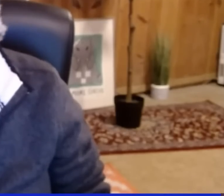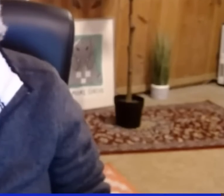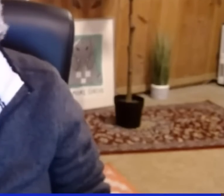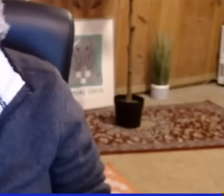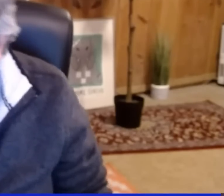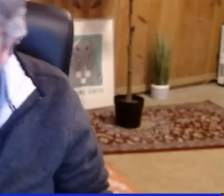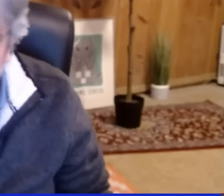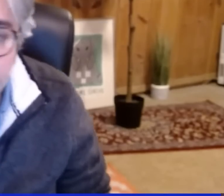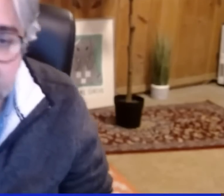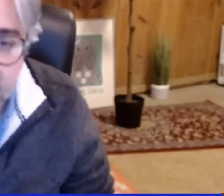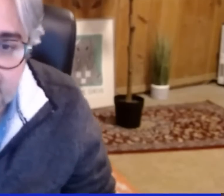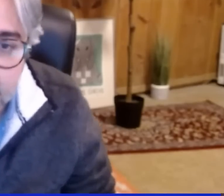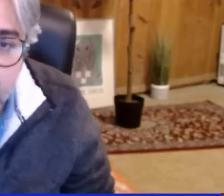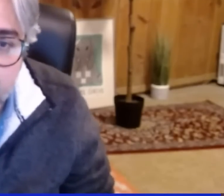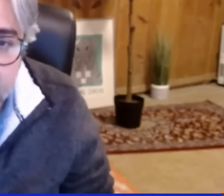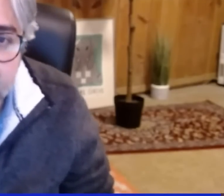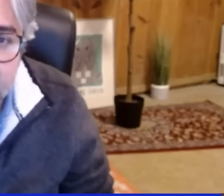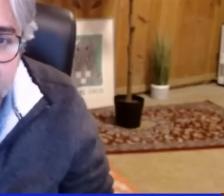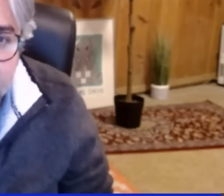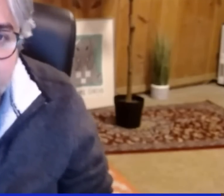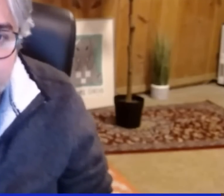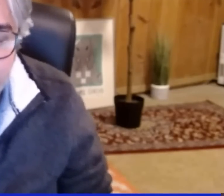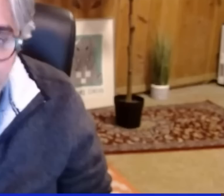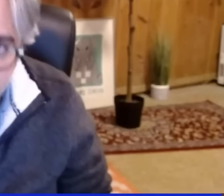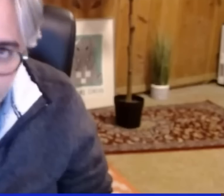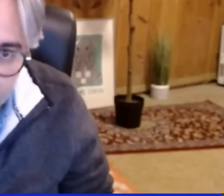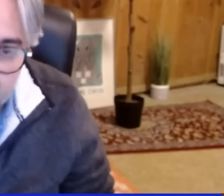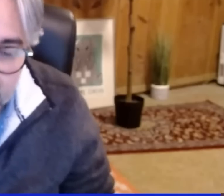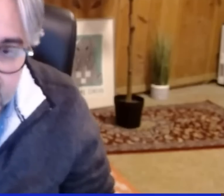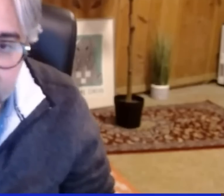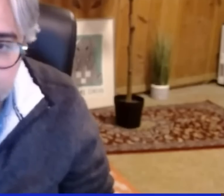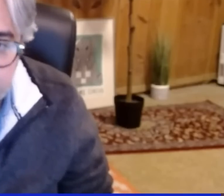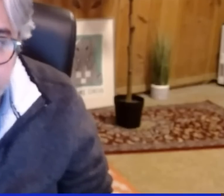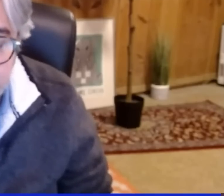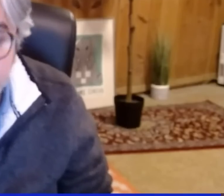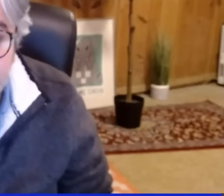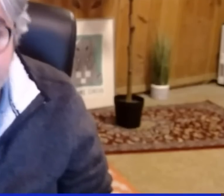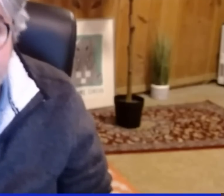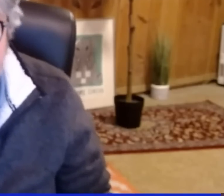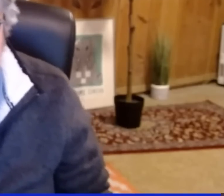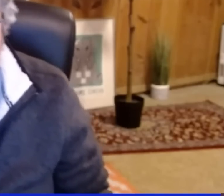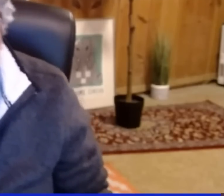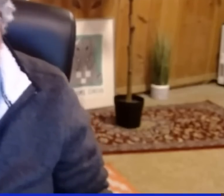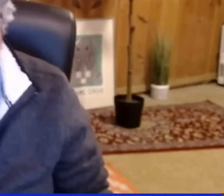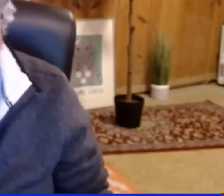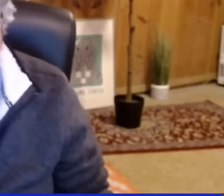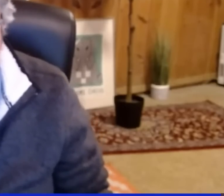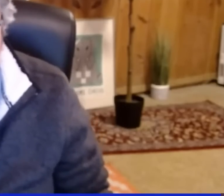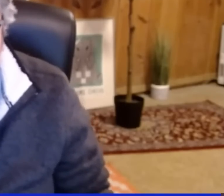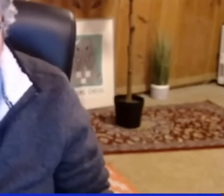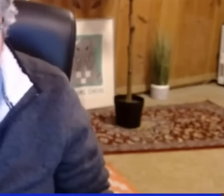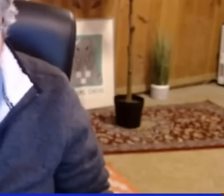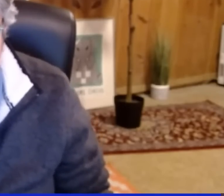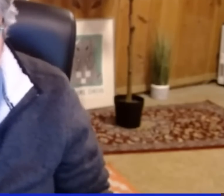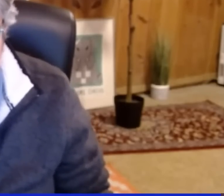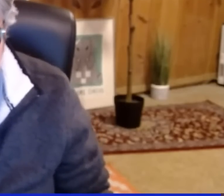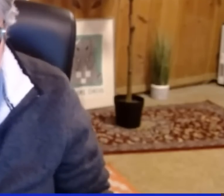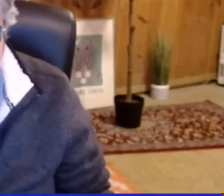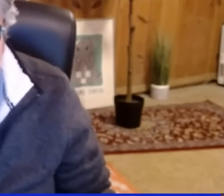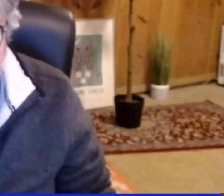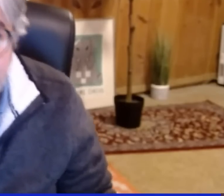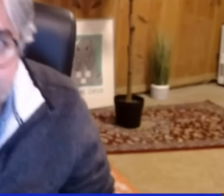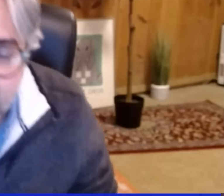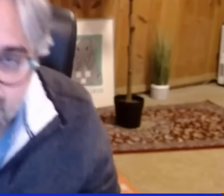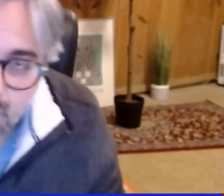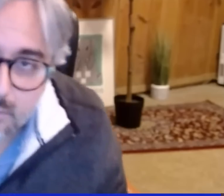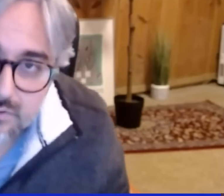que ante estas declaraciones el presidente aprovecha para responderle precisamente al abogángster de Genaro García Luna, César de Castro,